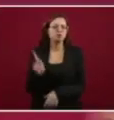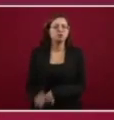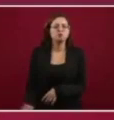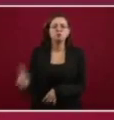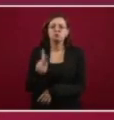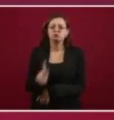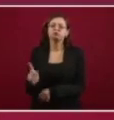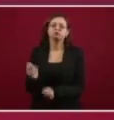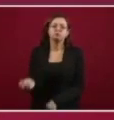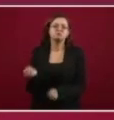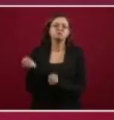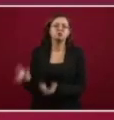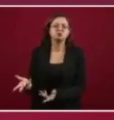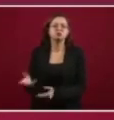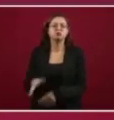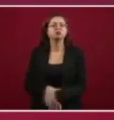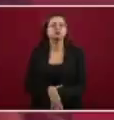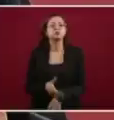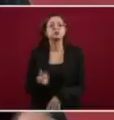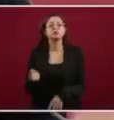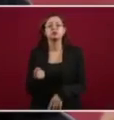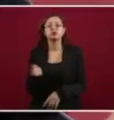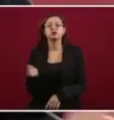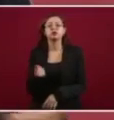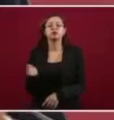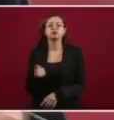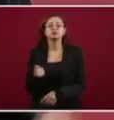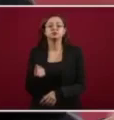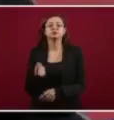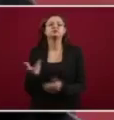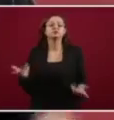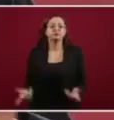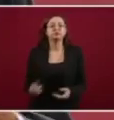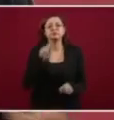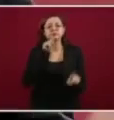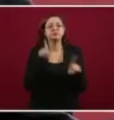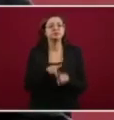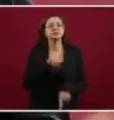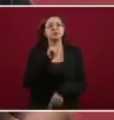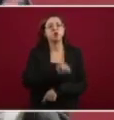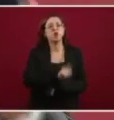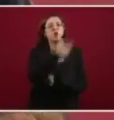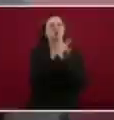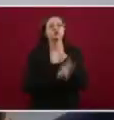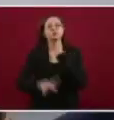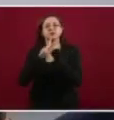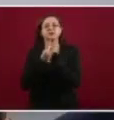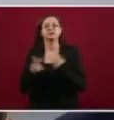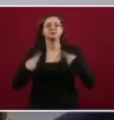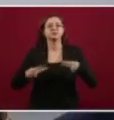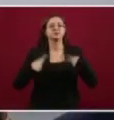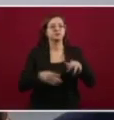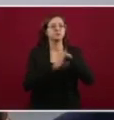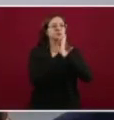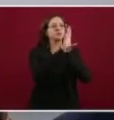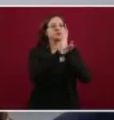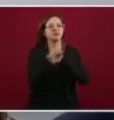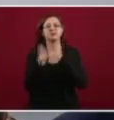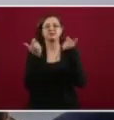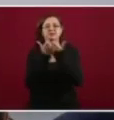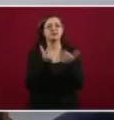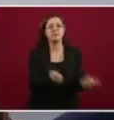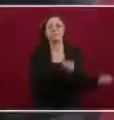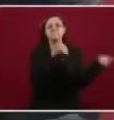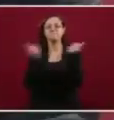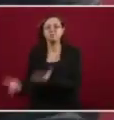pueblos, y esto se complementa con la llegada de remesas, que este año va a